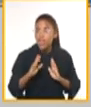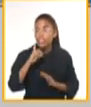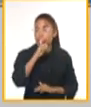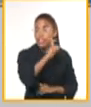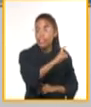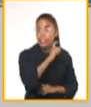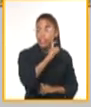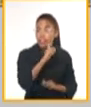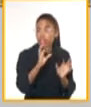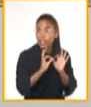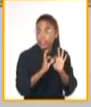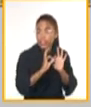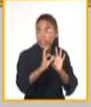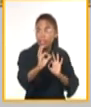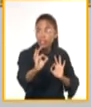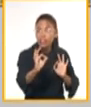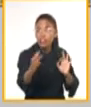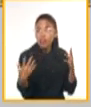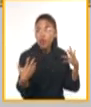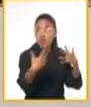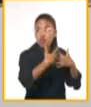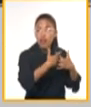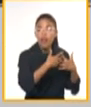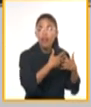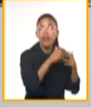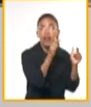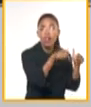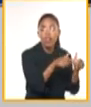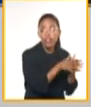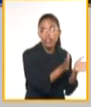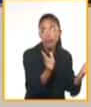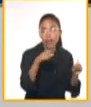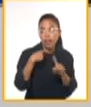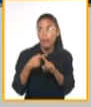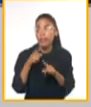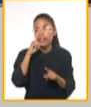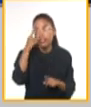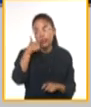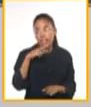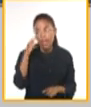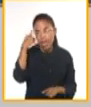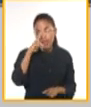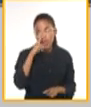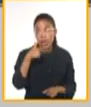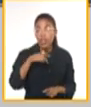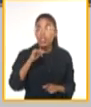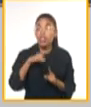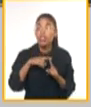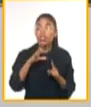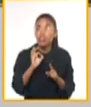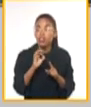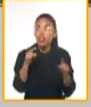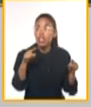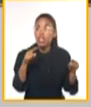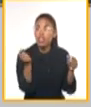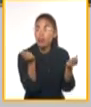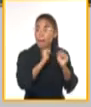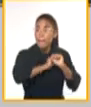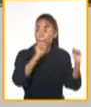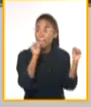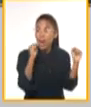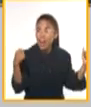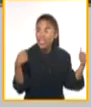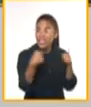que enlaza a Diezmero con Naranjito. Al provocarse ese cortocircuito se aísla porque el equipo queda